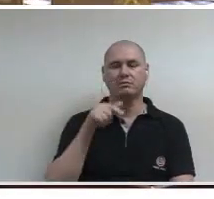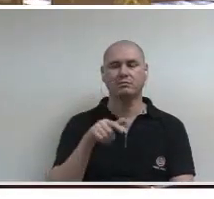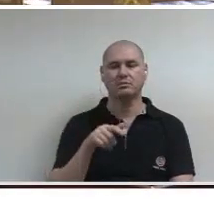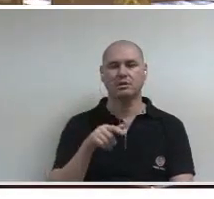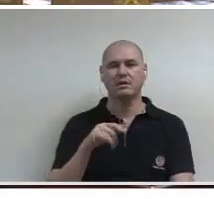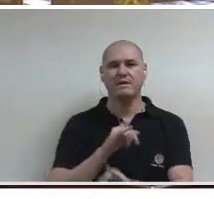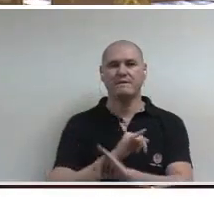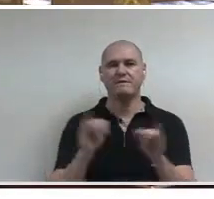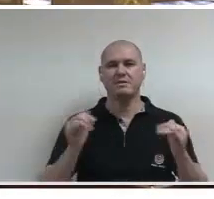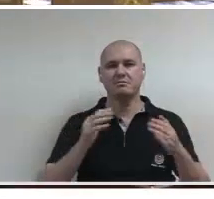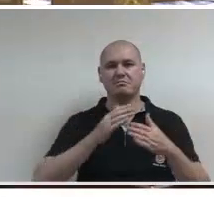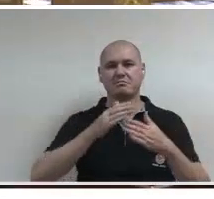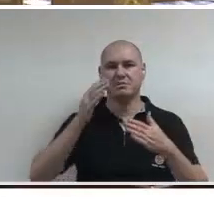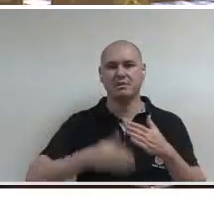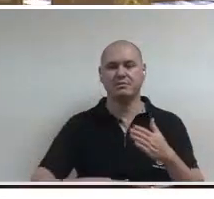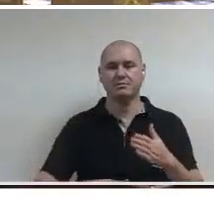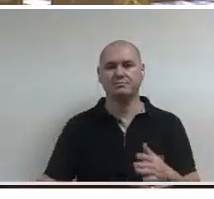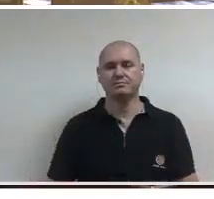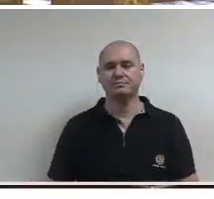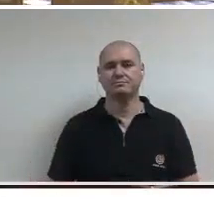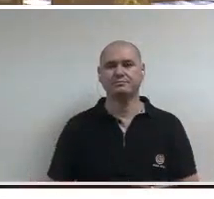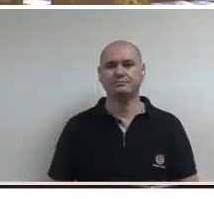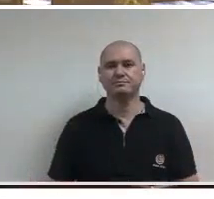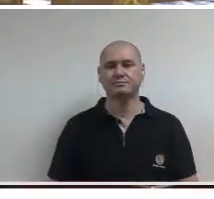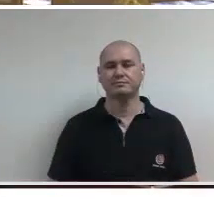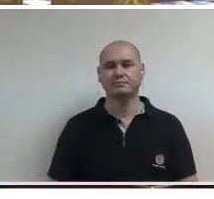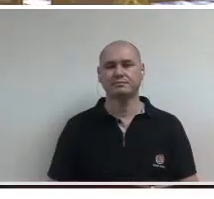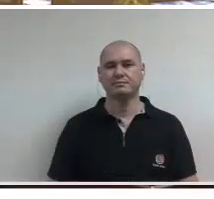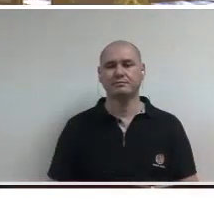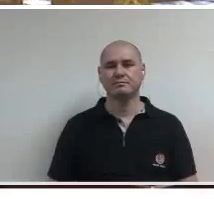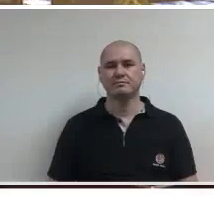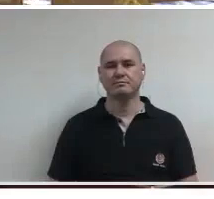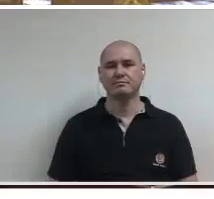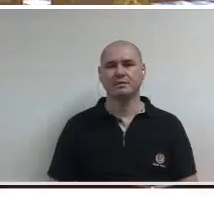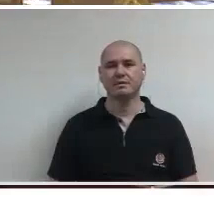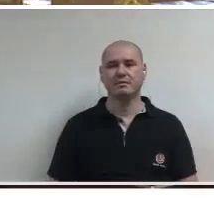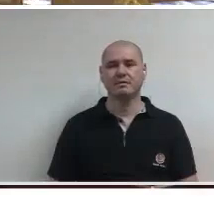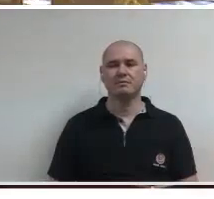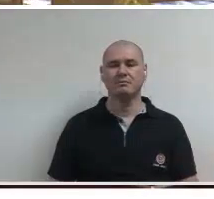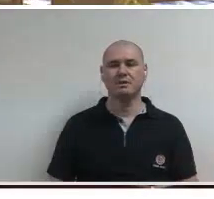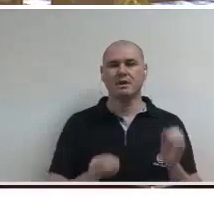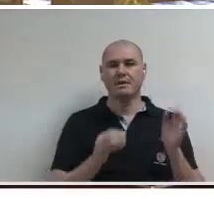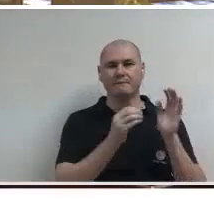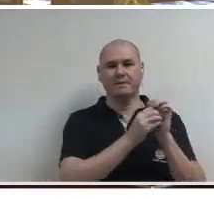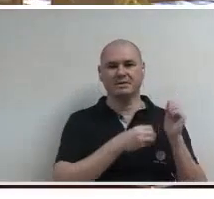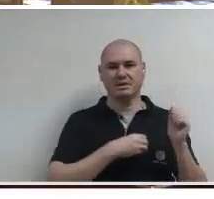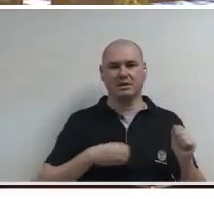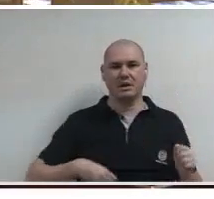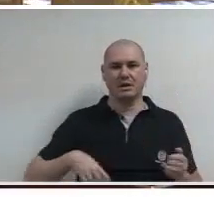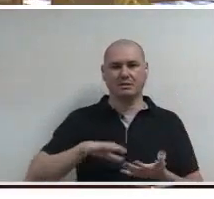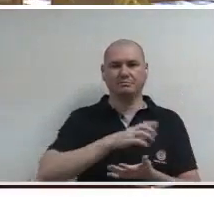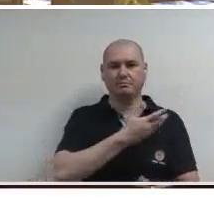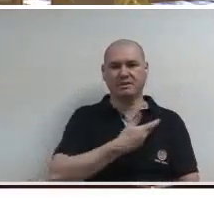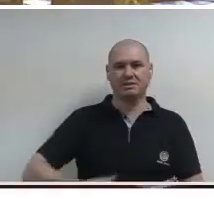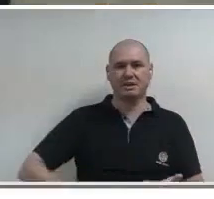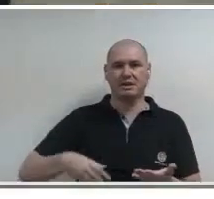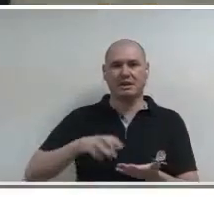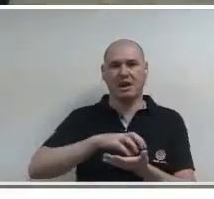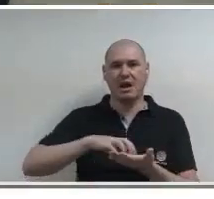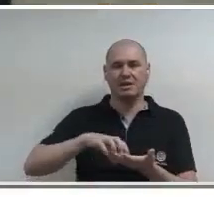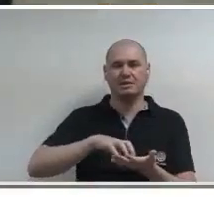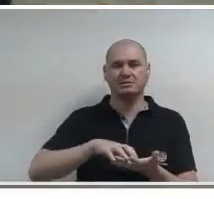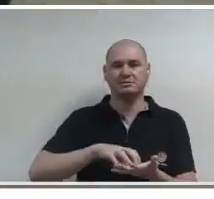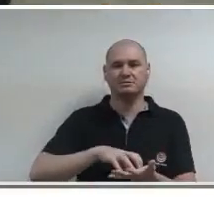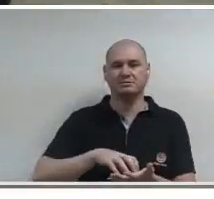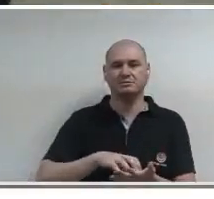mandato. Hoy en cargo Obutaban Andí, hoy hemos jugado un pico mandato presidente AYP Yeshami,